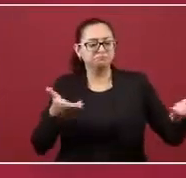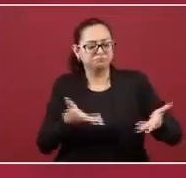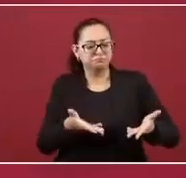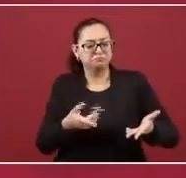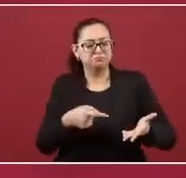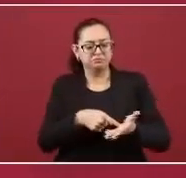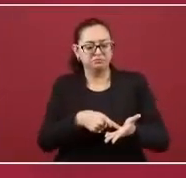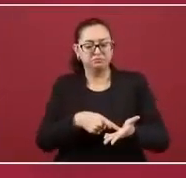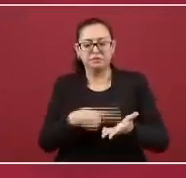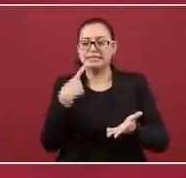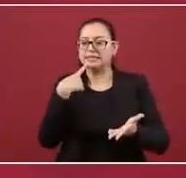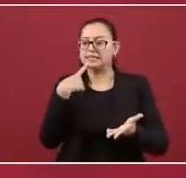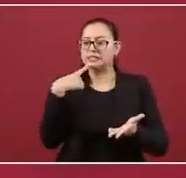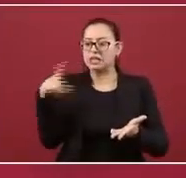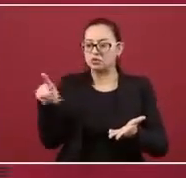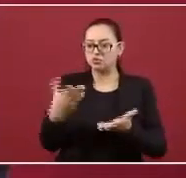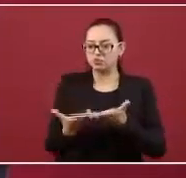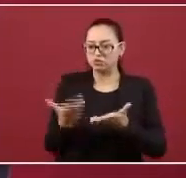denuncia